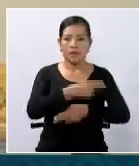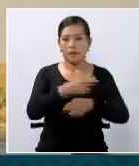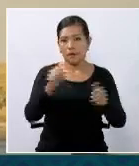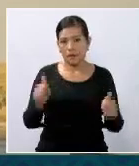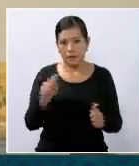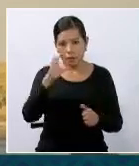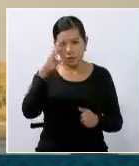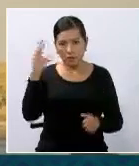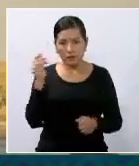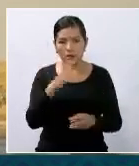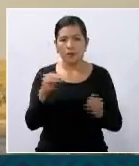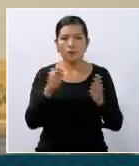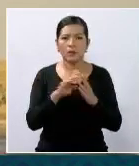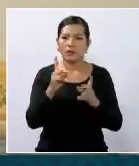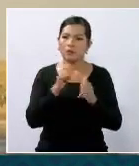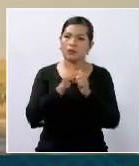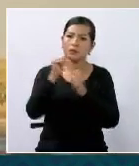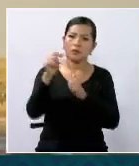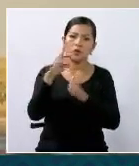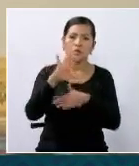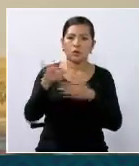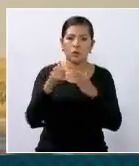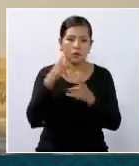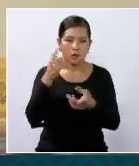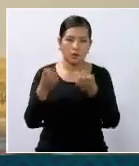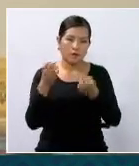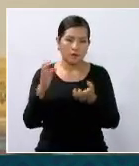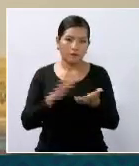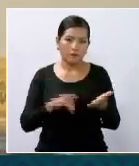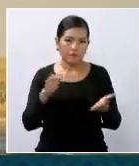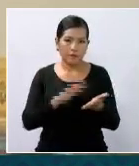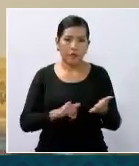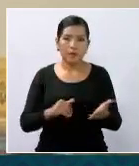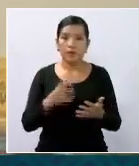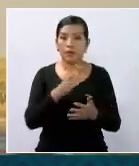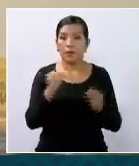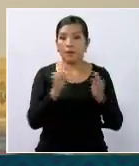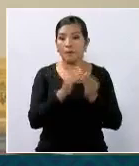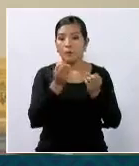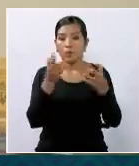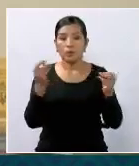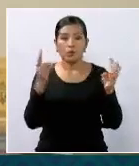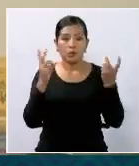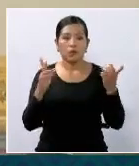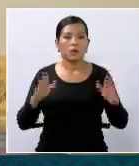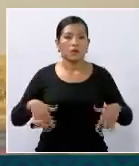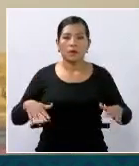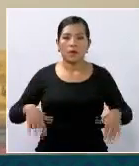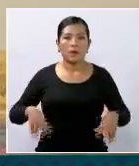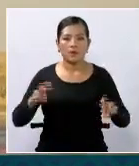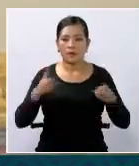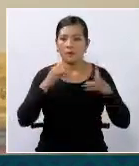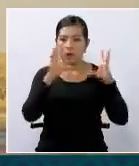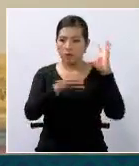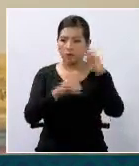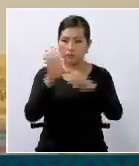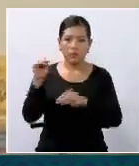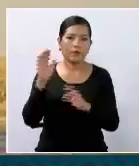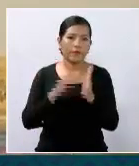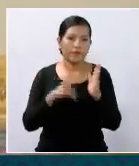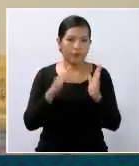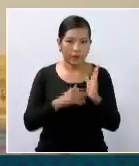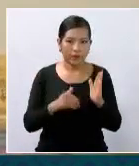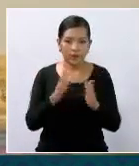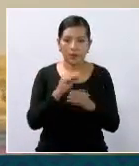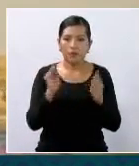sin contar lo del trópico, ¿no?, que todavía está en evaluación, porque muchas de las áreas todavía no han sido sofocadas totalmente. Entonces